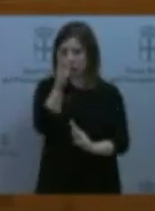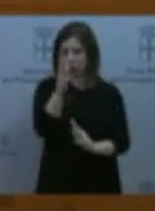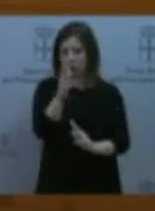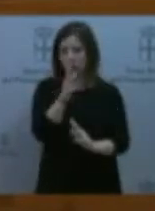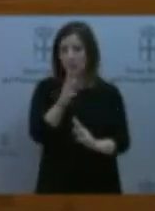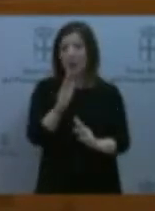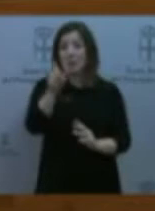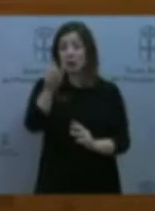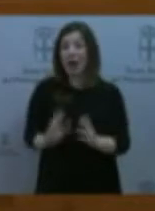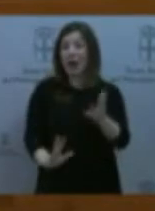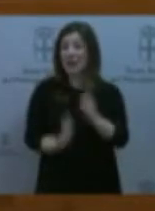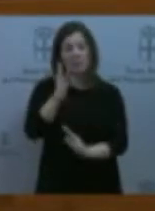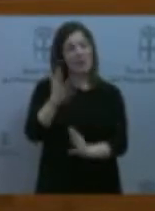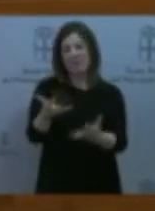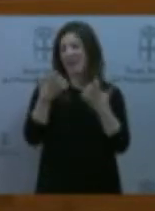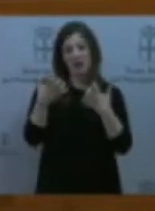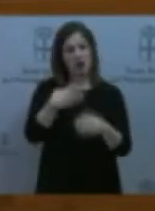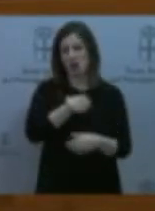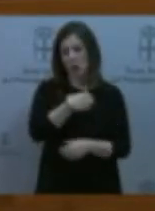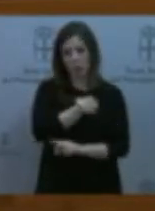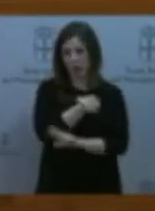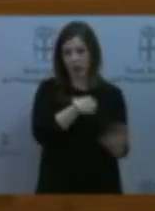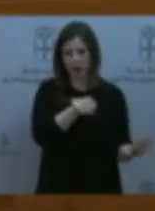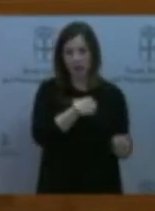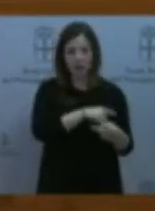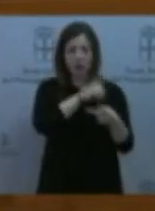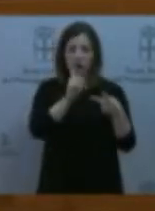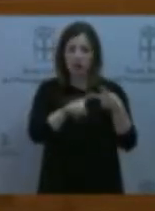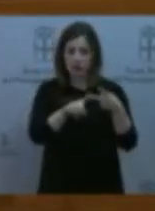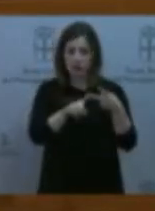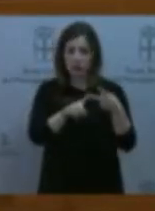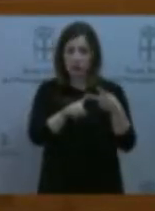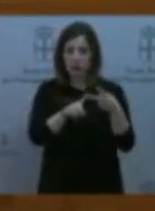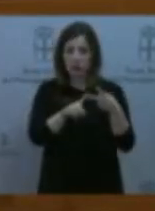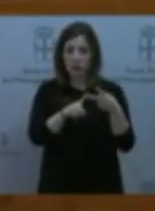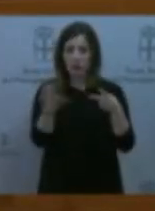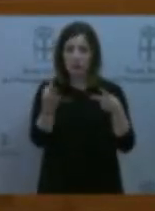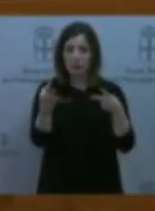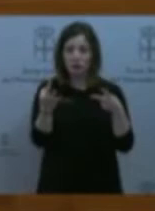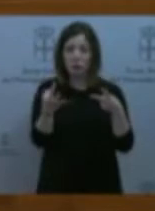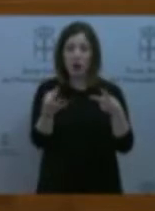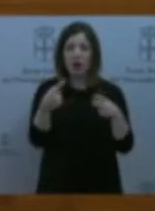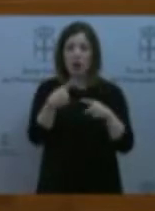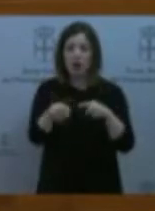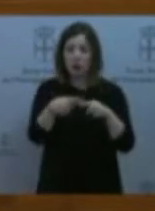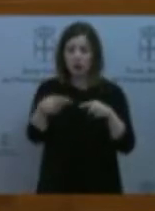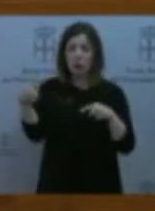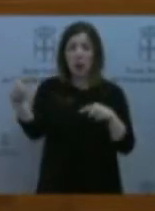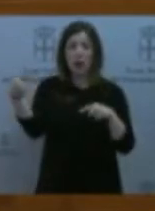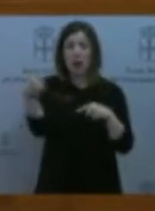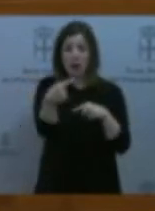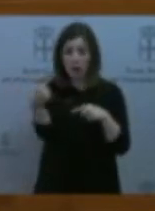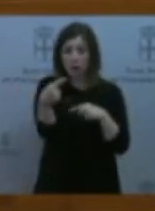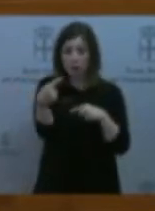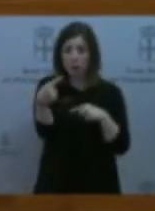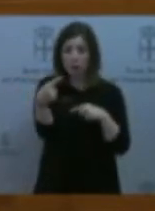incendio. En segundo lugar, hacer efectivos los perjuicios. Él propone, este documento propone